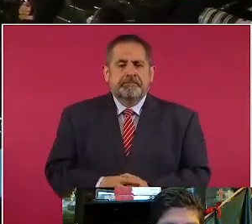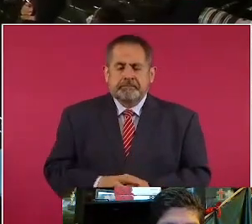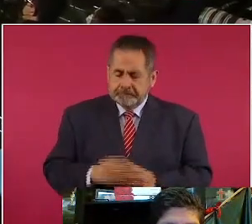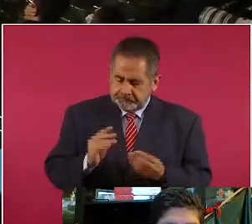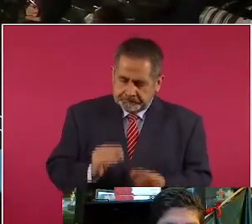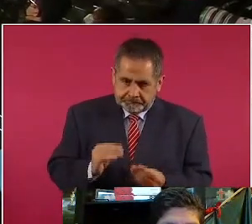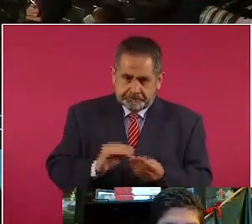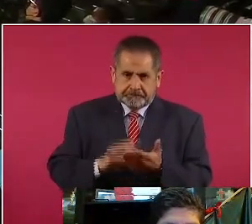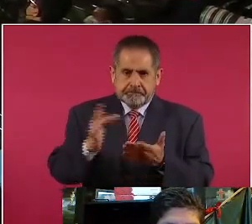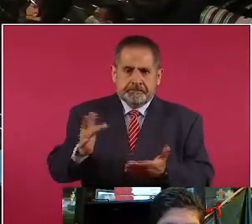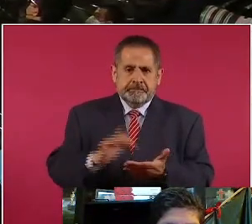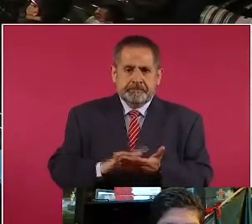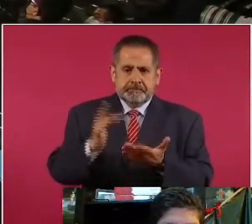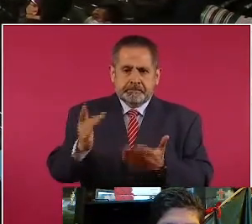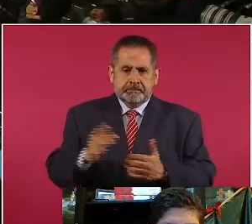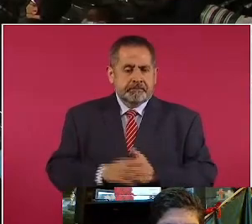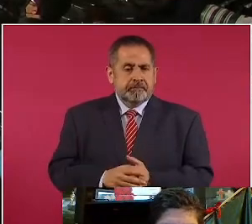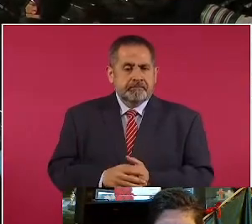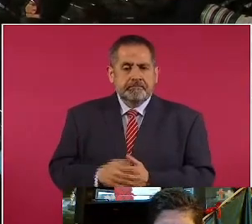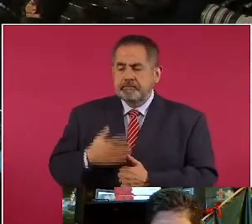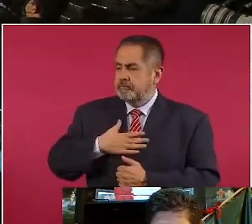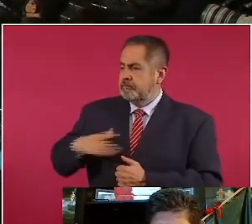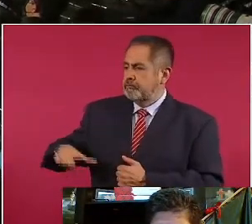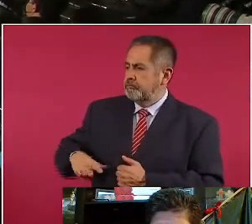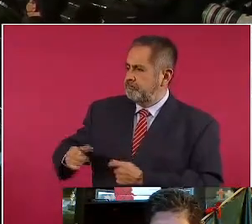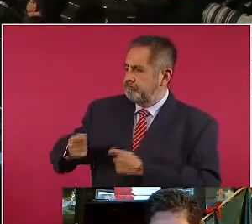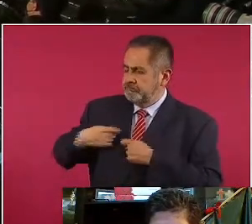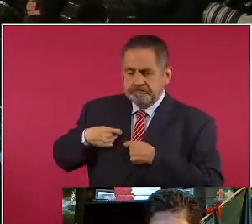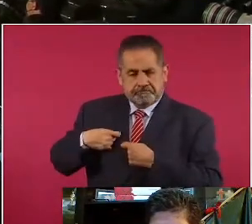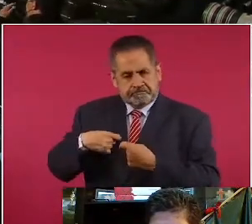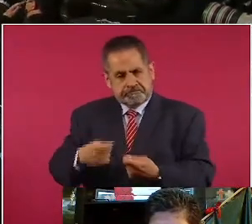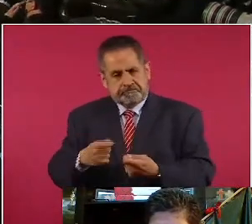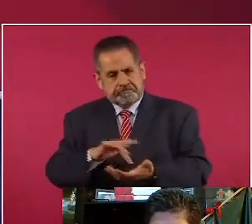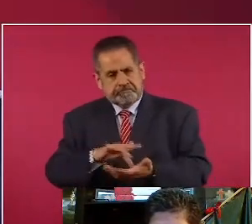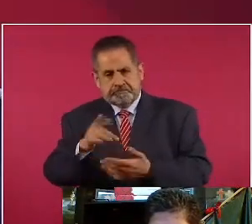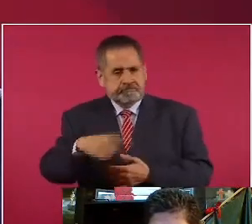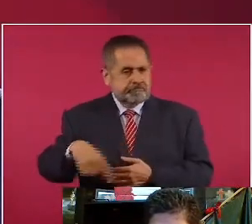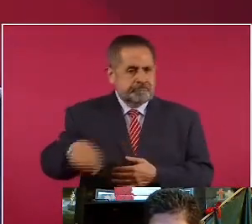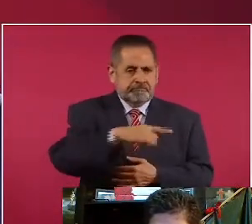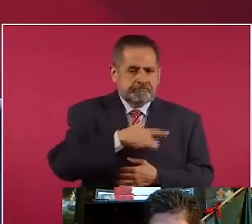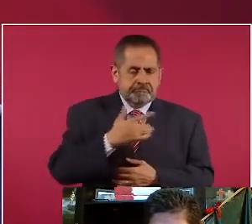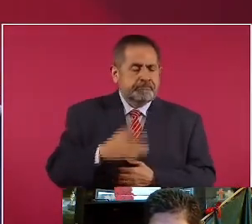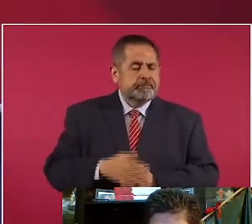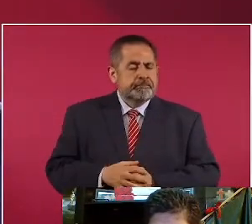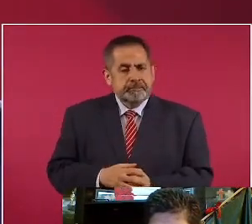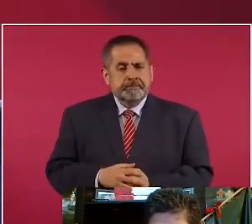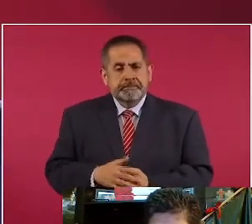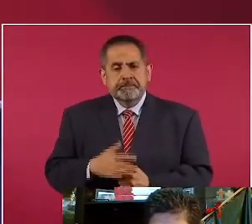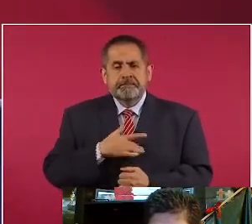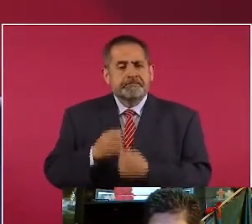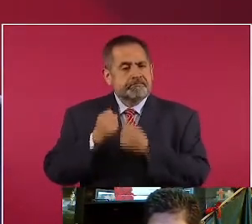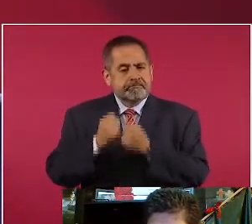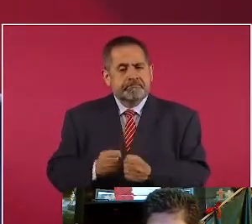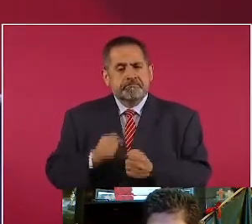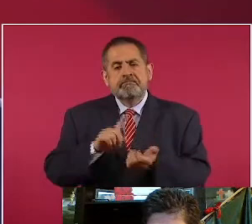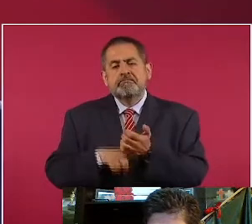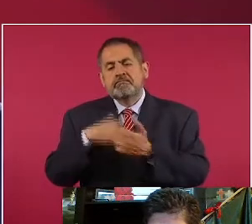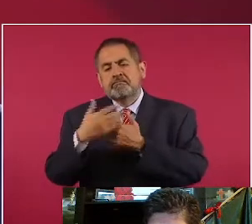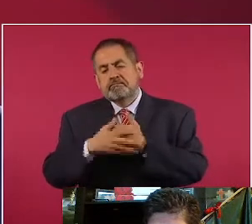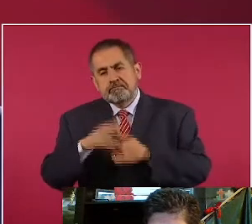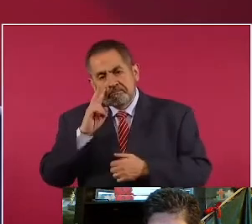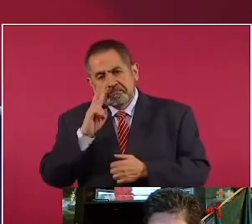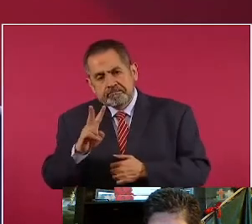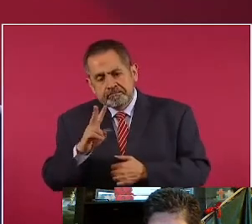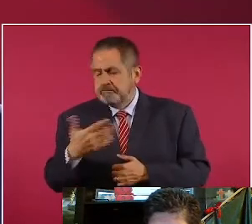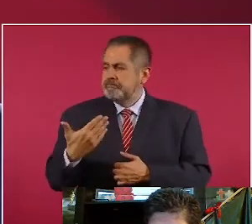Muchas gracias, la verdad, en nombre del gobierno que represento. Estoy seguro que lo van a ver muy